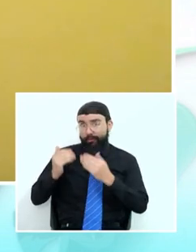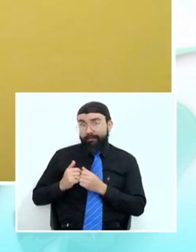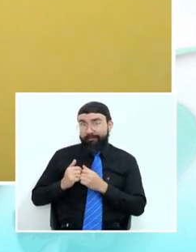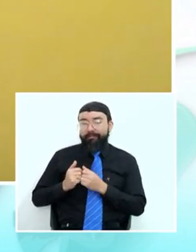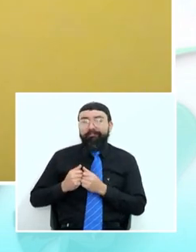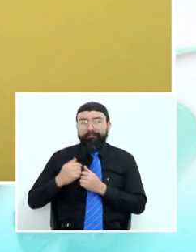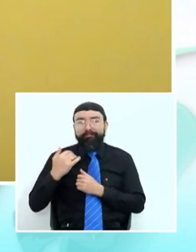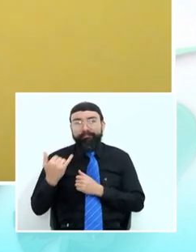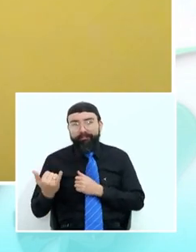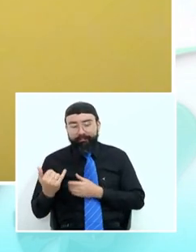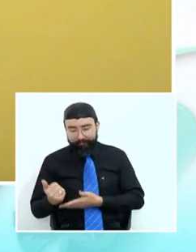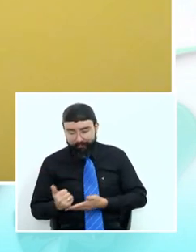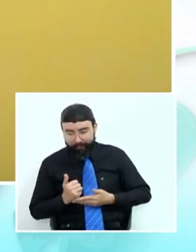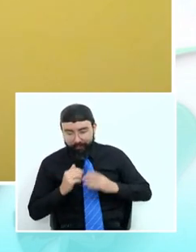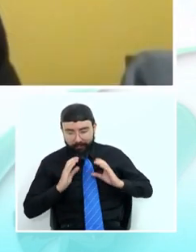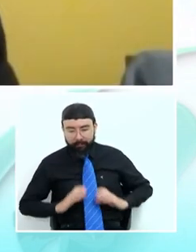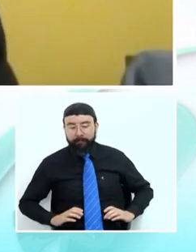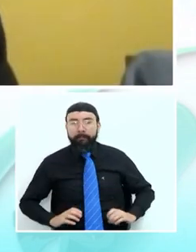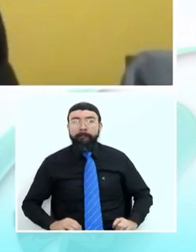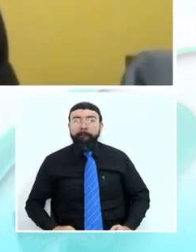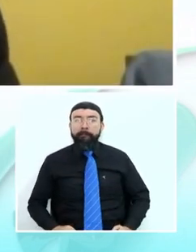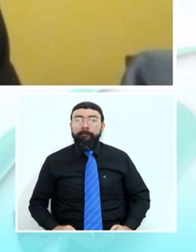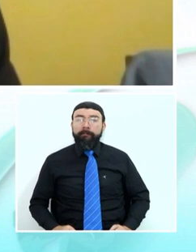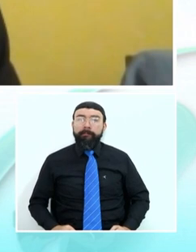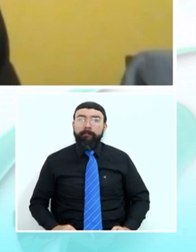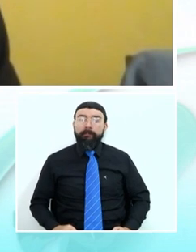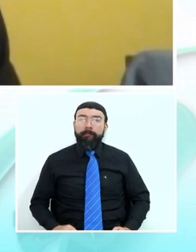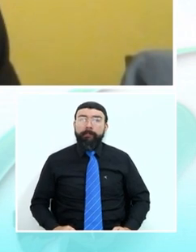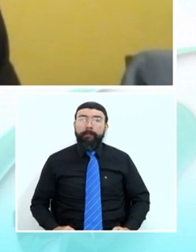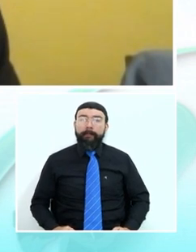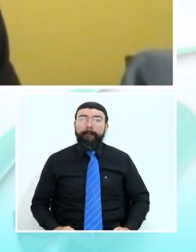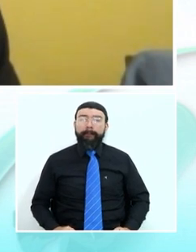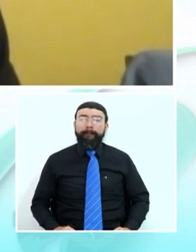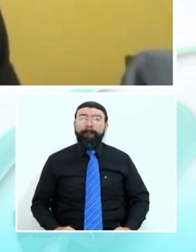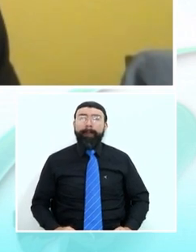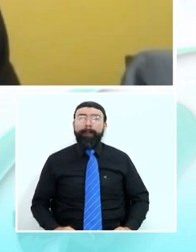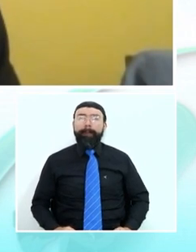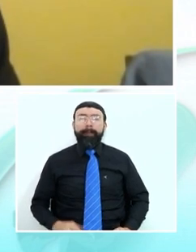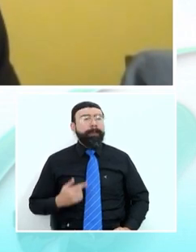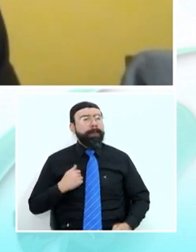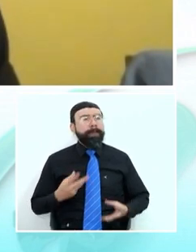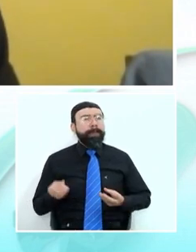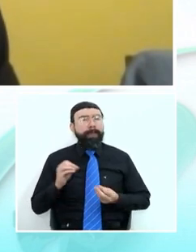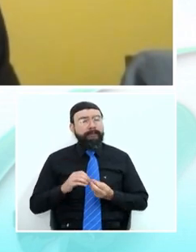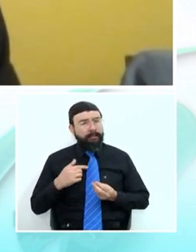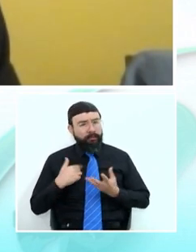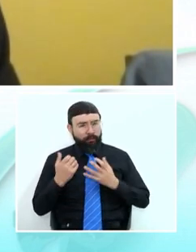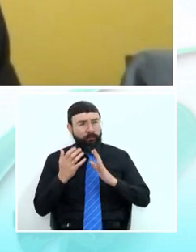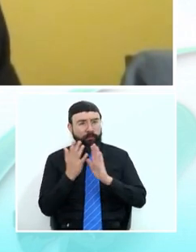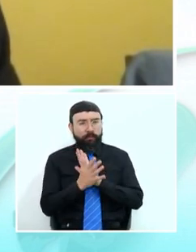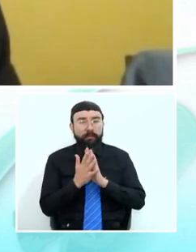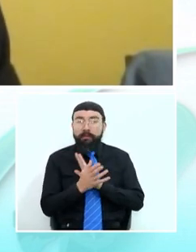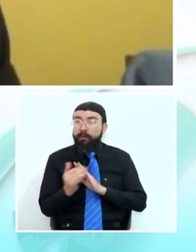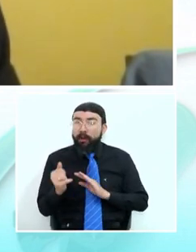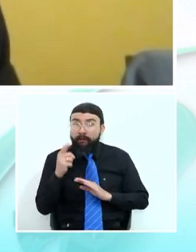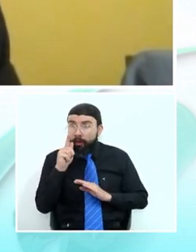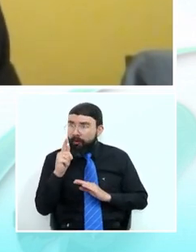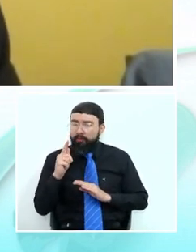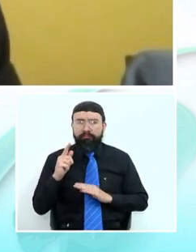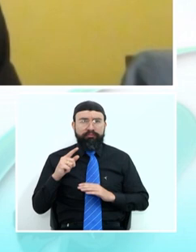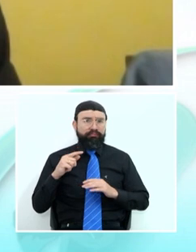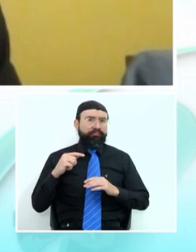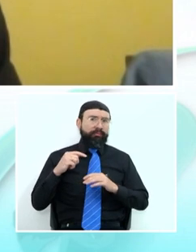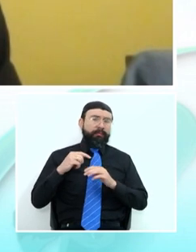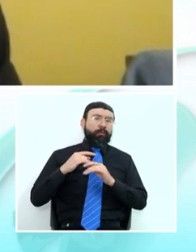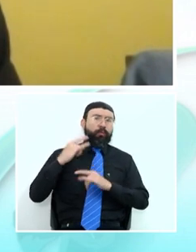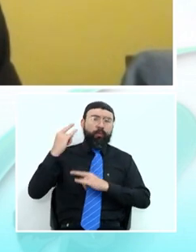papaverina y la papaína. Qué bien. Y luego quiero comentarle una fruta universal